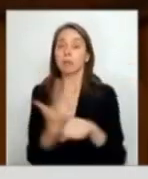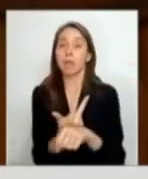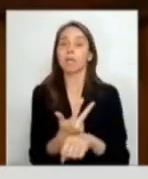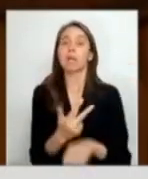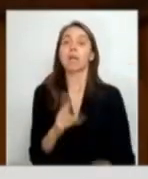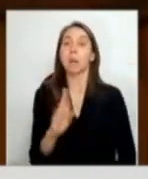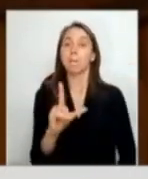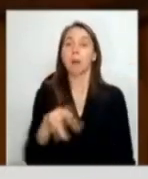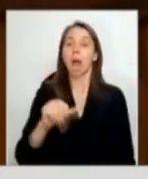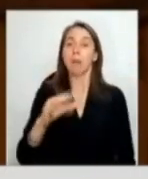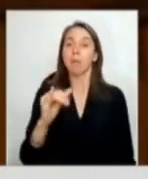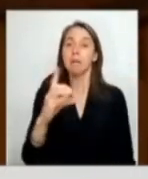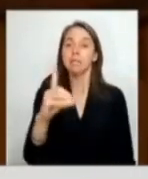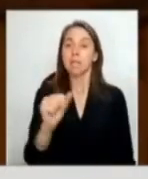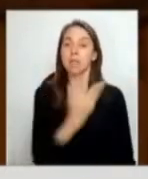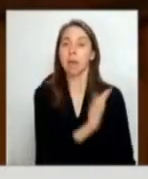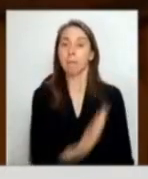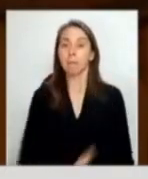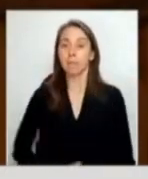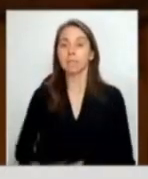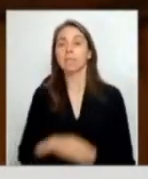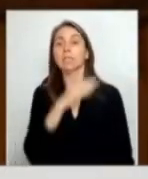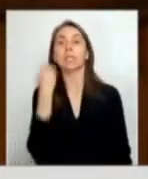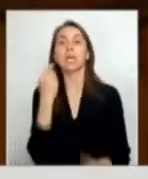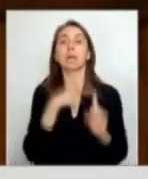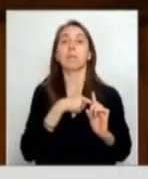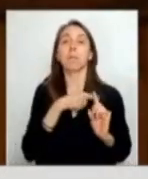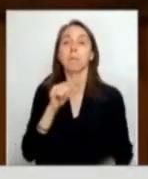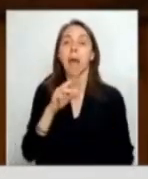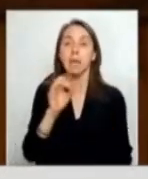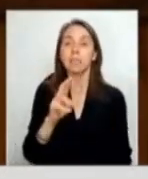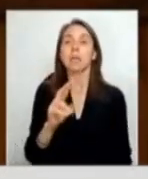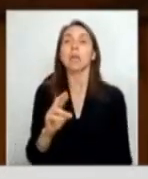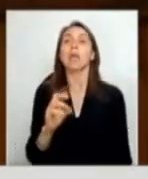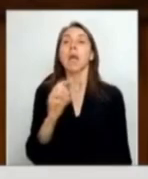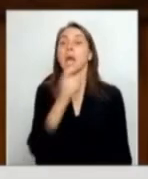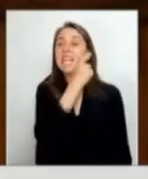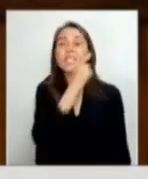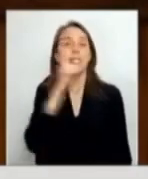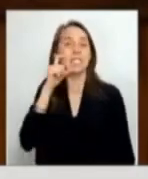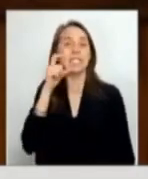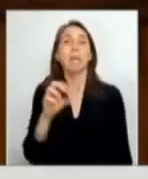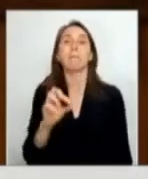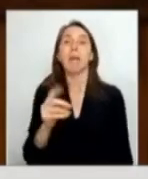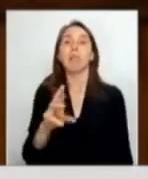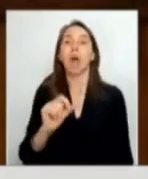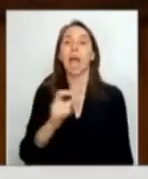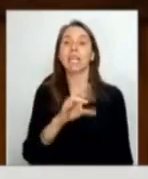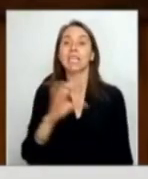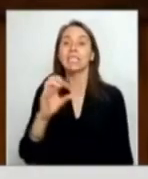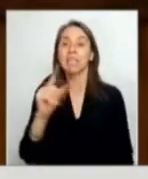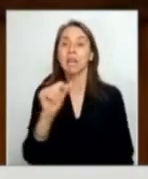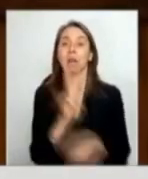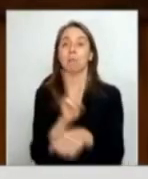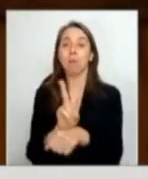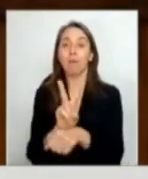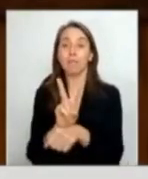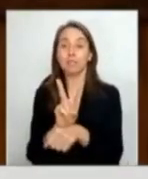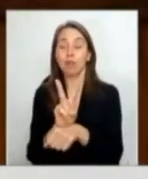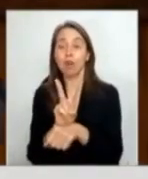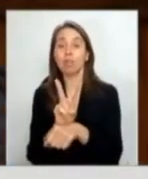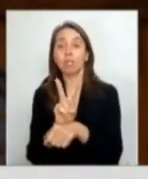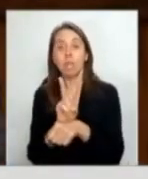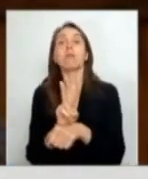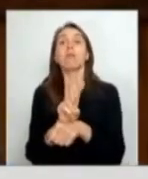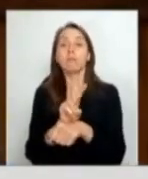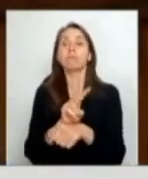Balmaceda, presidente mártir, o don Pedro Aguirre Cerda, el profesor que llegó a ser presidente?